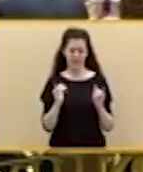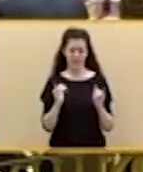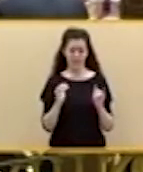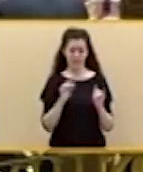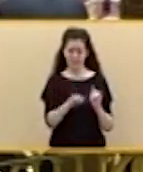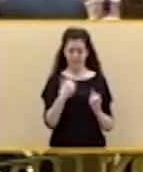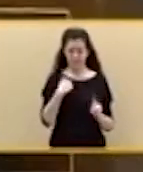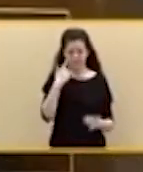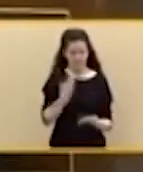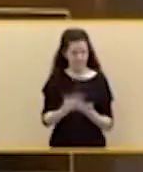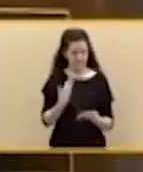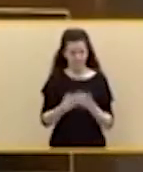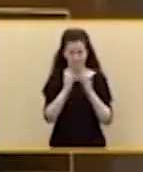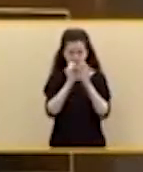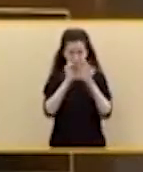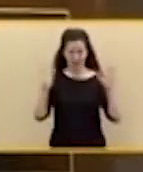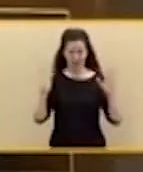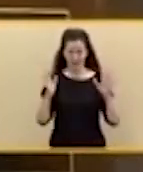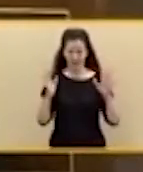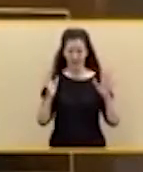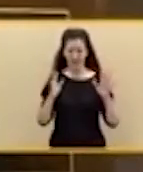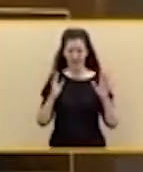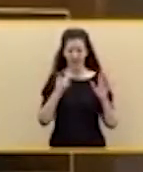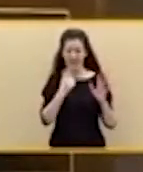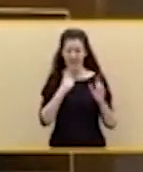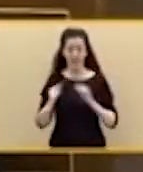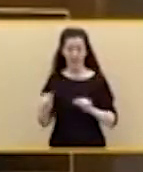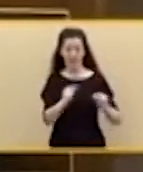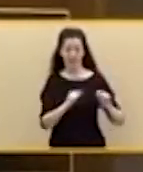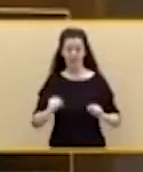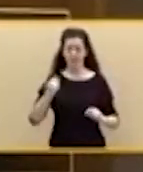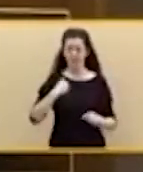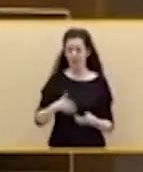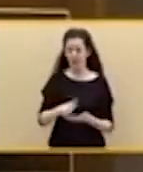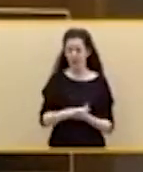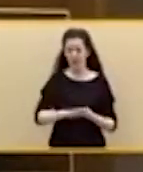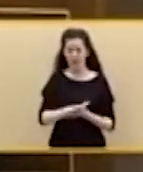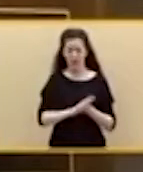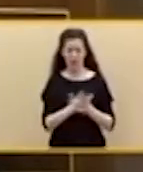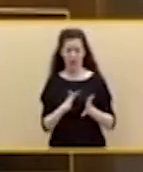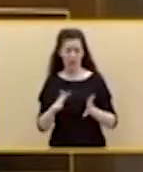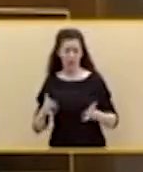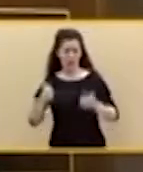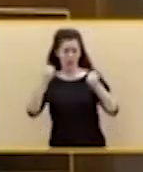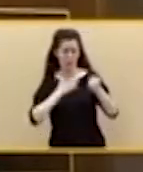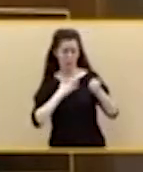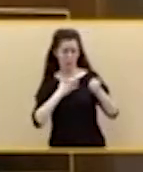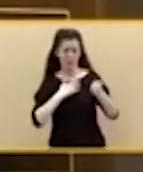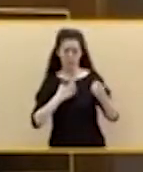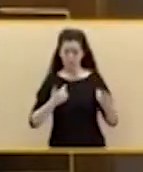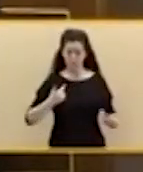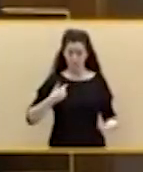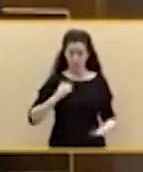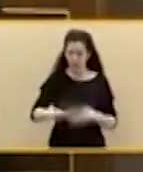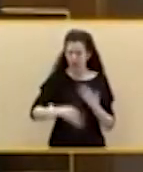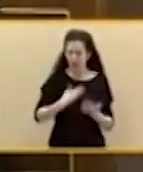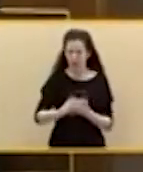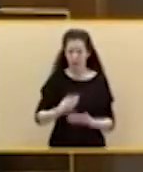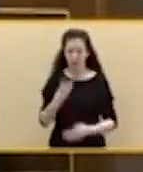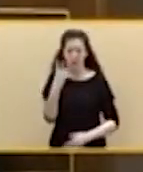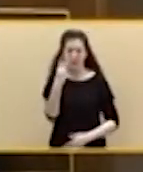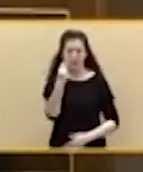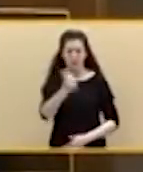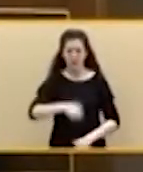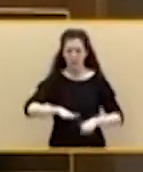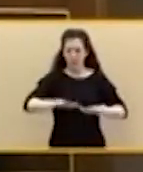al cual El presidente Rajoy Había logrado sacar Los presupuestos Para los que no somos Tan españoles Como tú